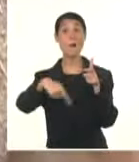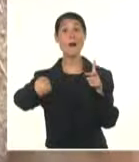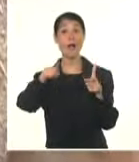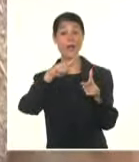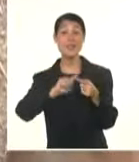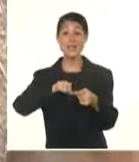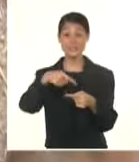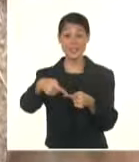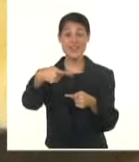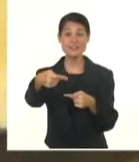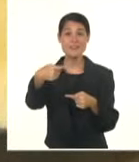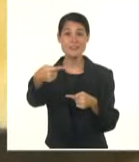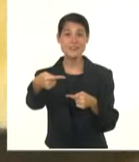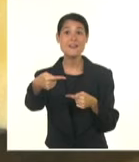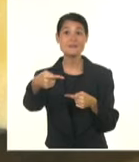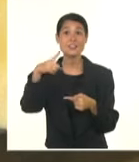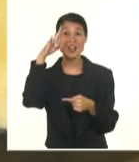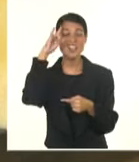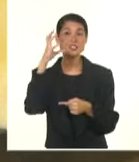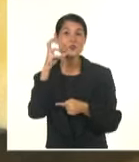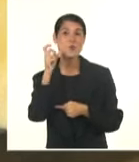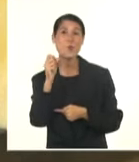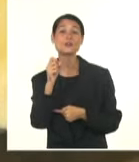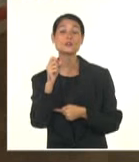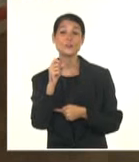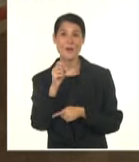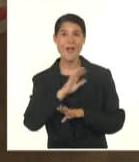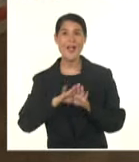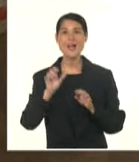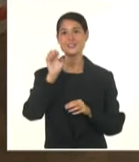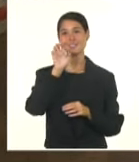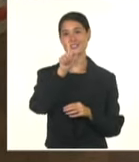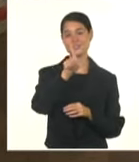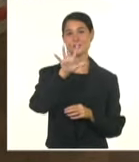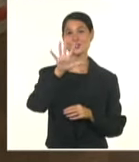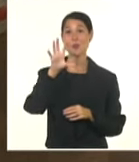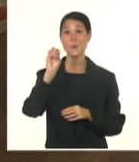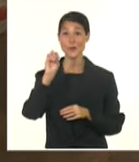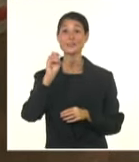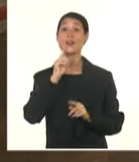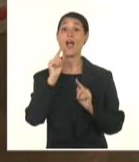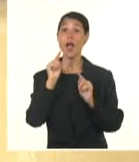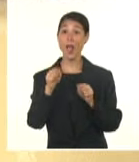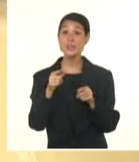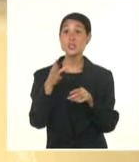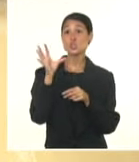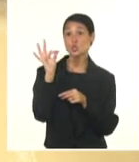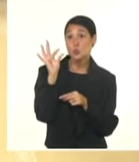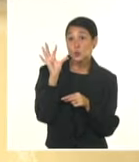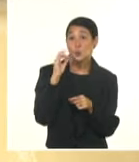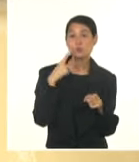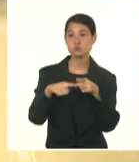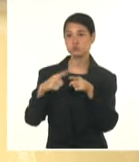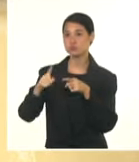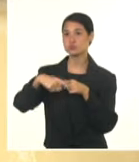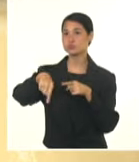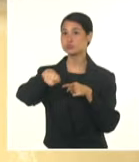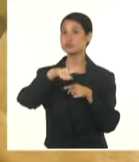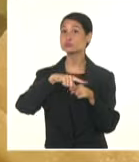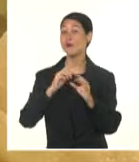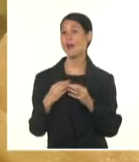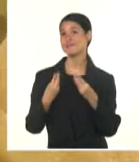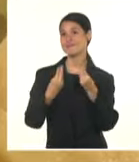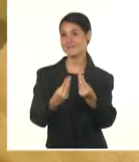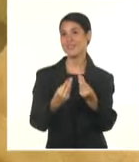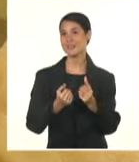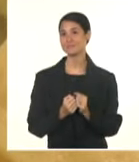50 litros de leche para la producción de queso, yogur y leche fluida, con destino fundamentalmente